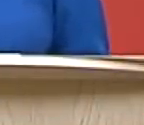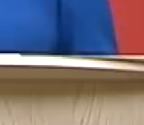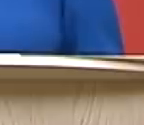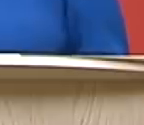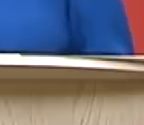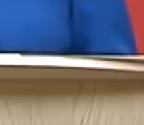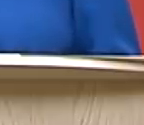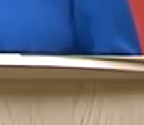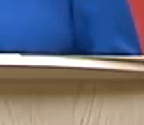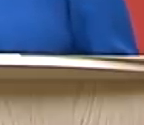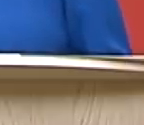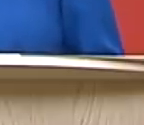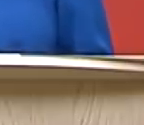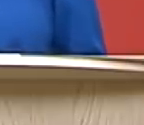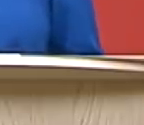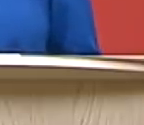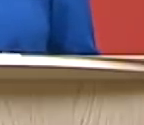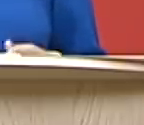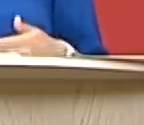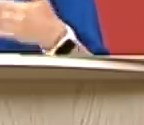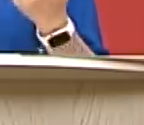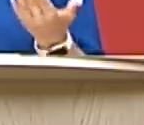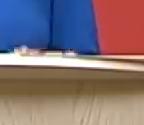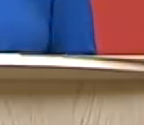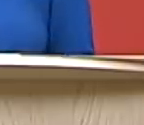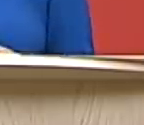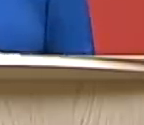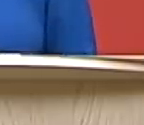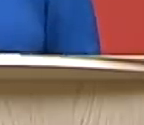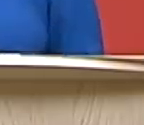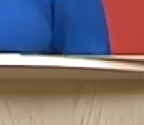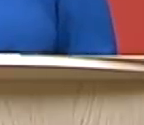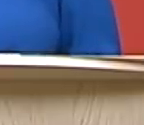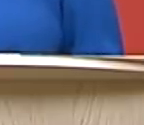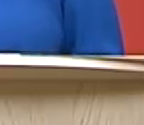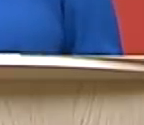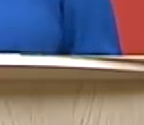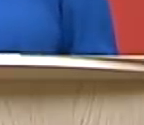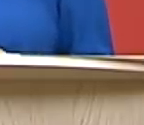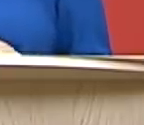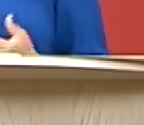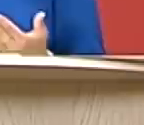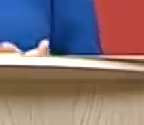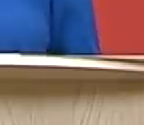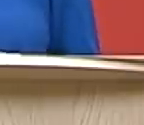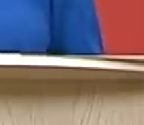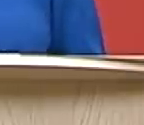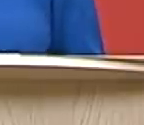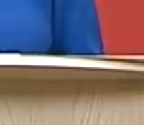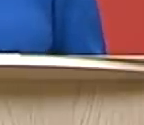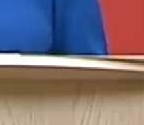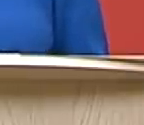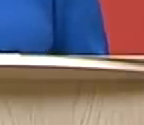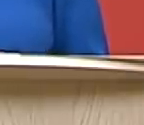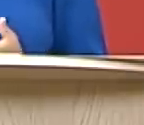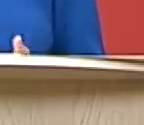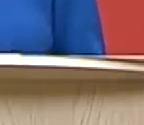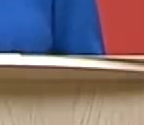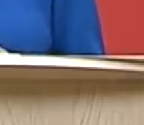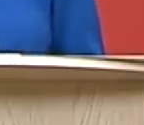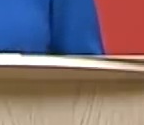Prevención del COVID-19. Focos muy importantes y especiales que, como ustedes bien saben, se han